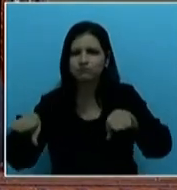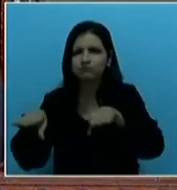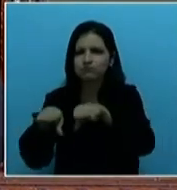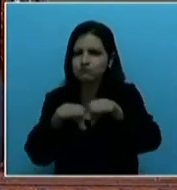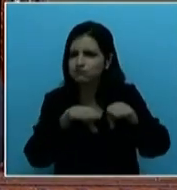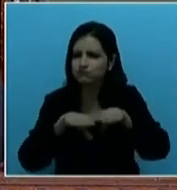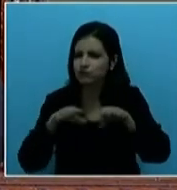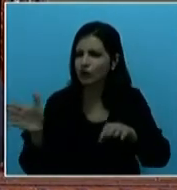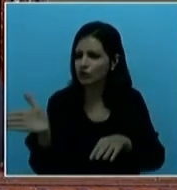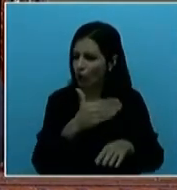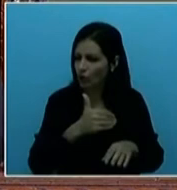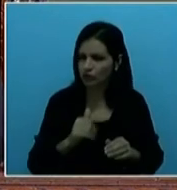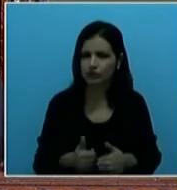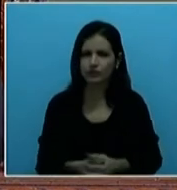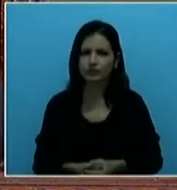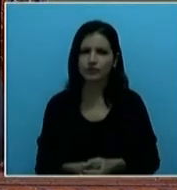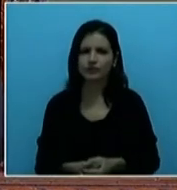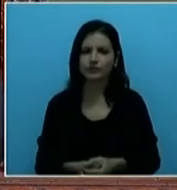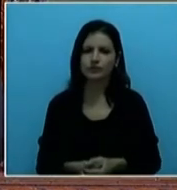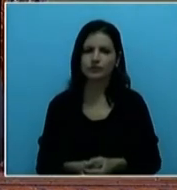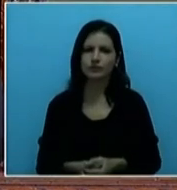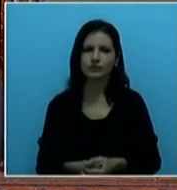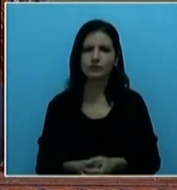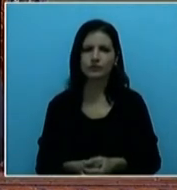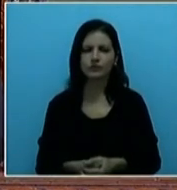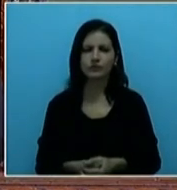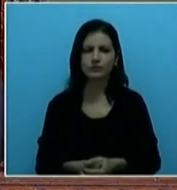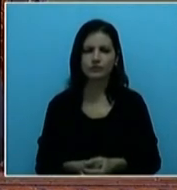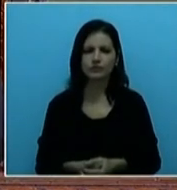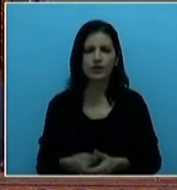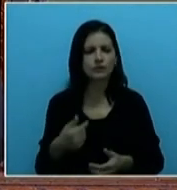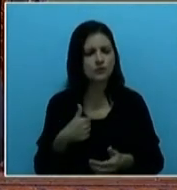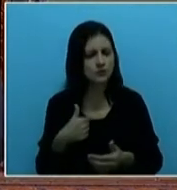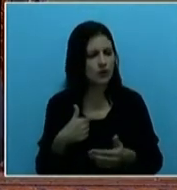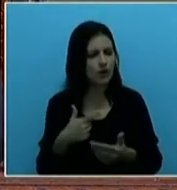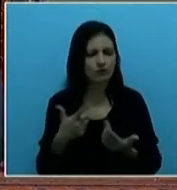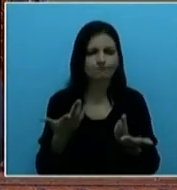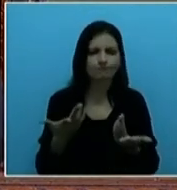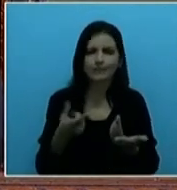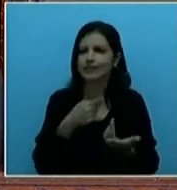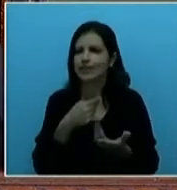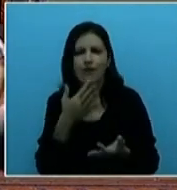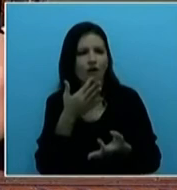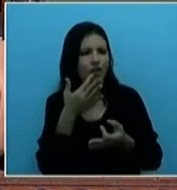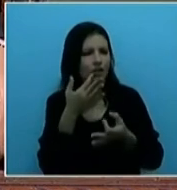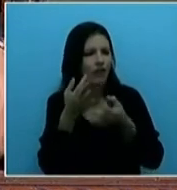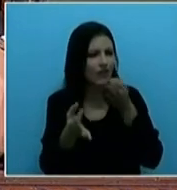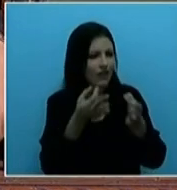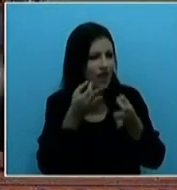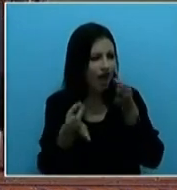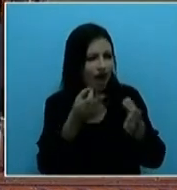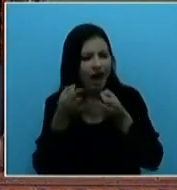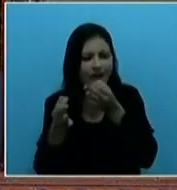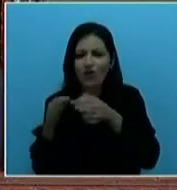decisiones que haya que tomar por más difíciles que sean siempre buscando el diálogo el consenso y la unidad